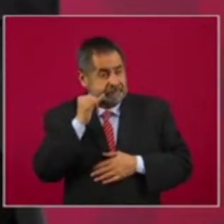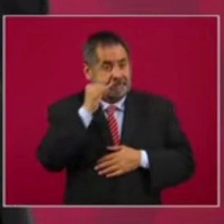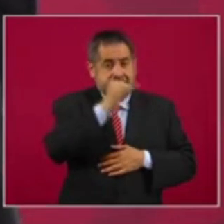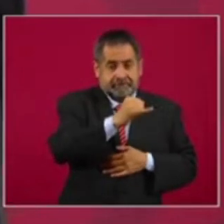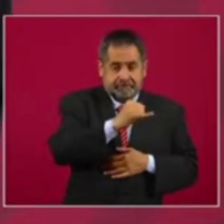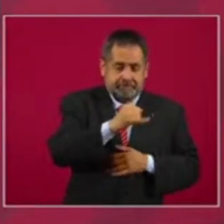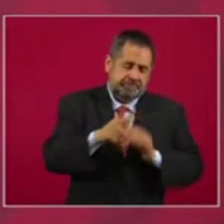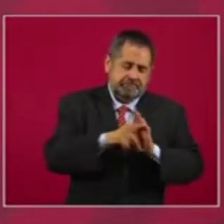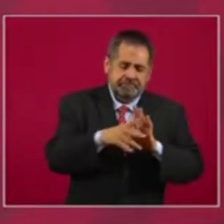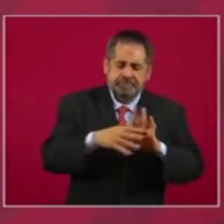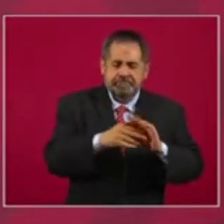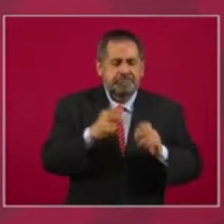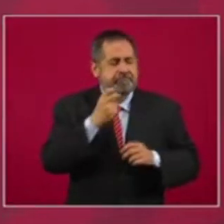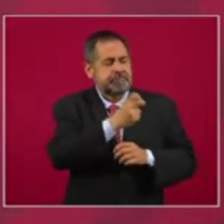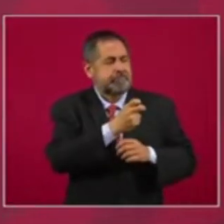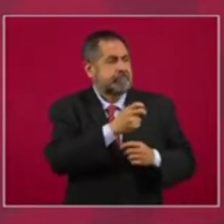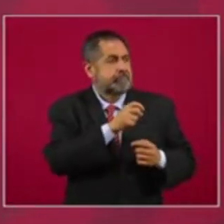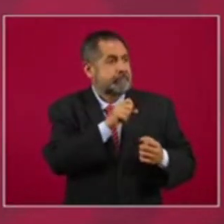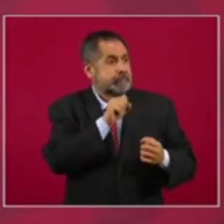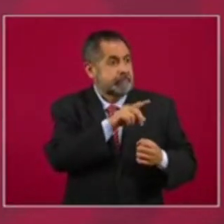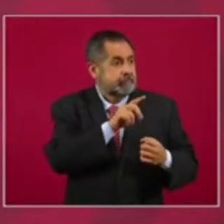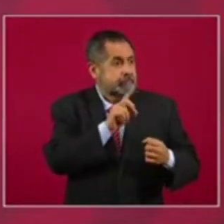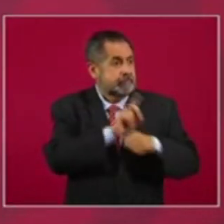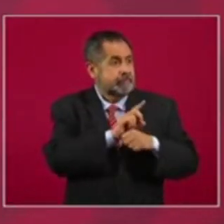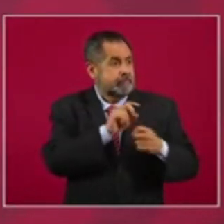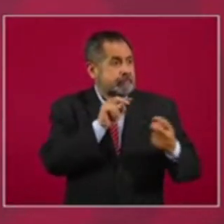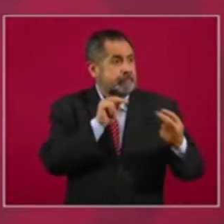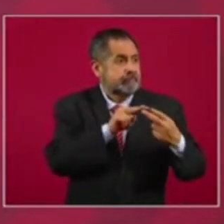se están viendo las caras.